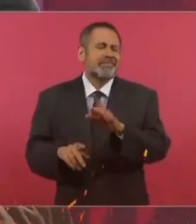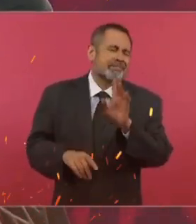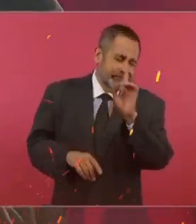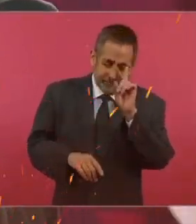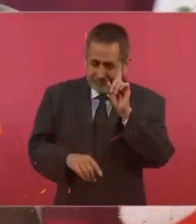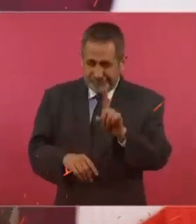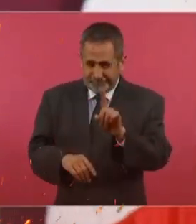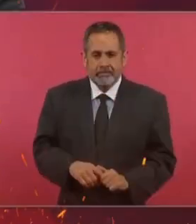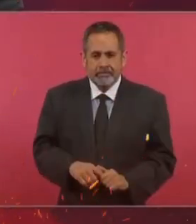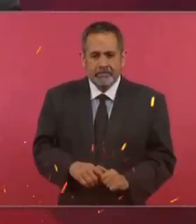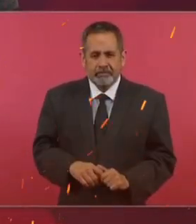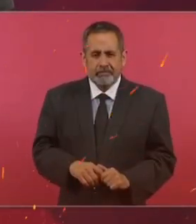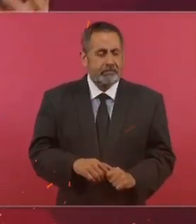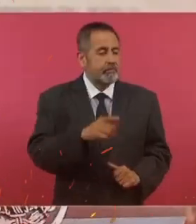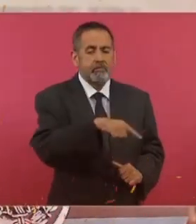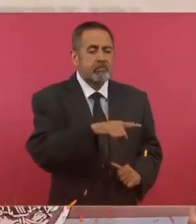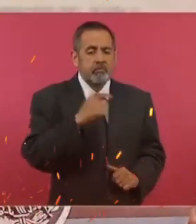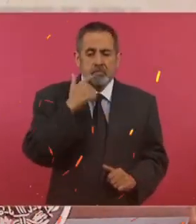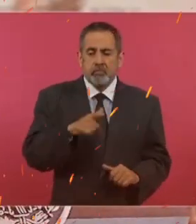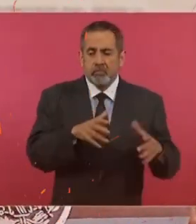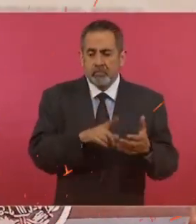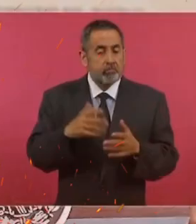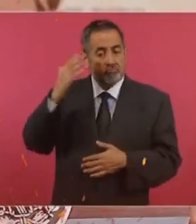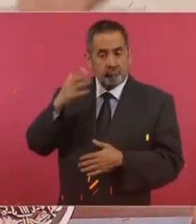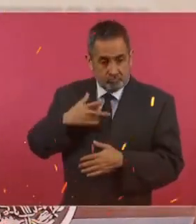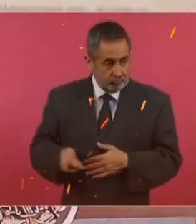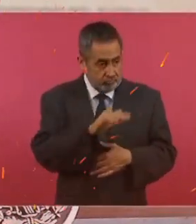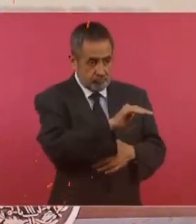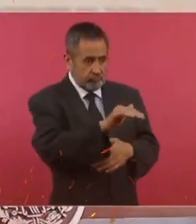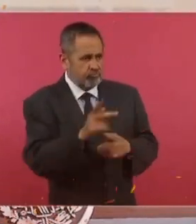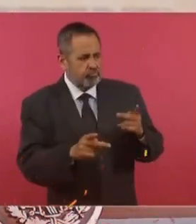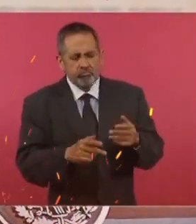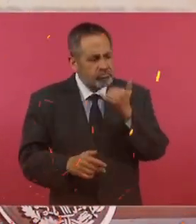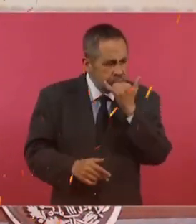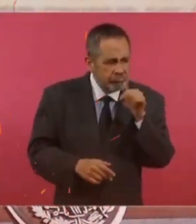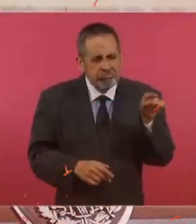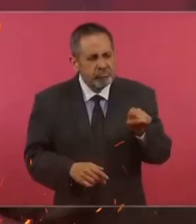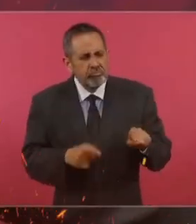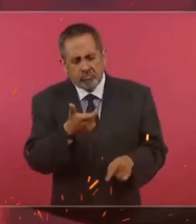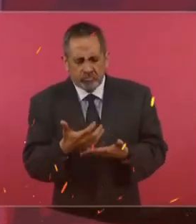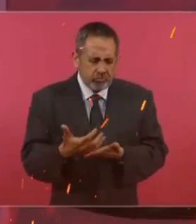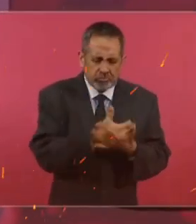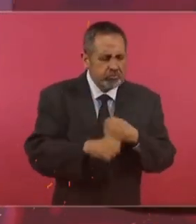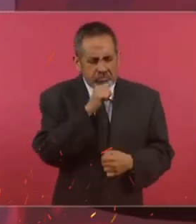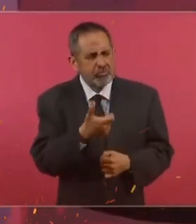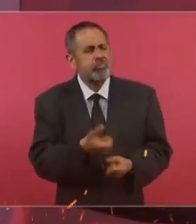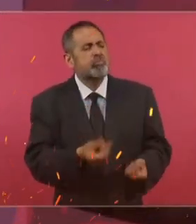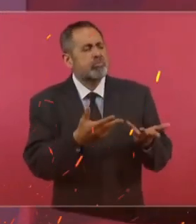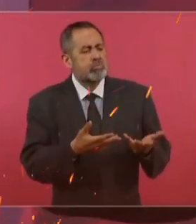único es que no quieren, cuando les preguntamos, ¿no?, decir cuánto ganan.